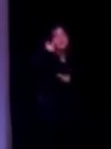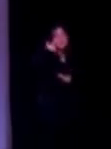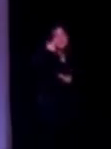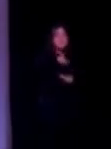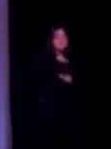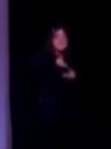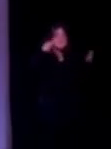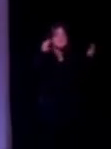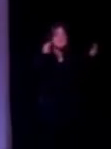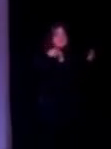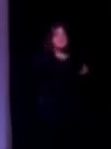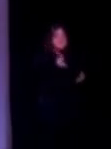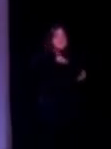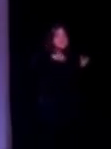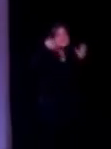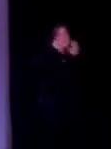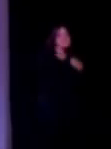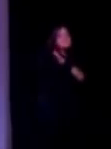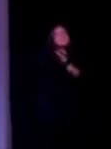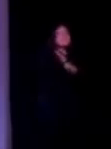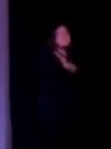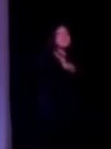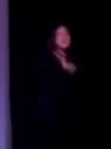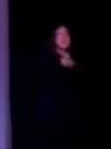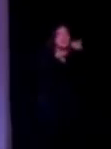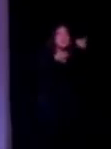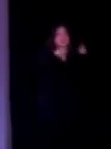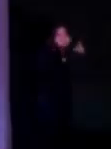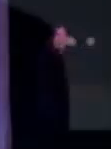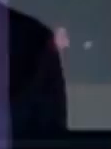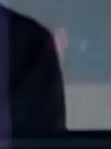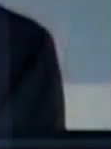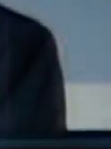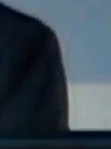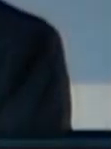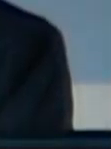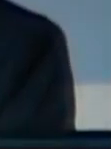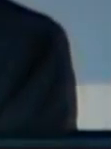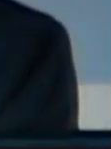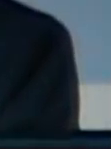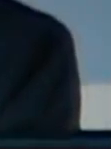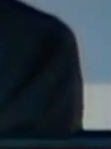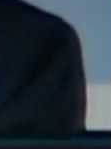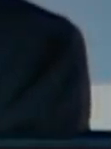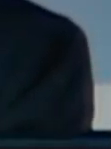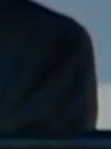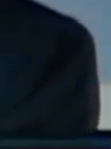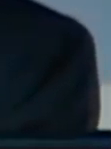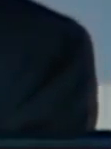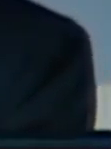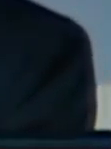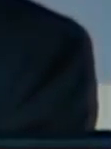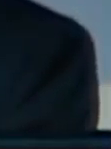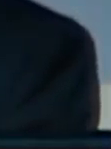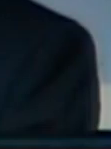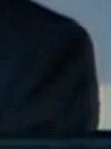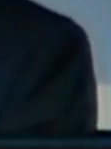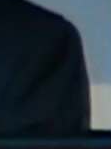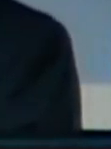anhelo de vida realizada con y para los otros en instituciones justas. Un palabrejo cercano quizá a lo que en su día Aristóteles